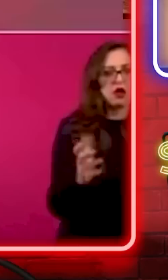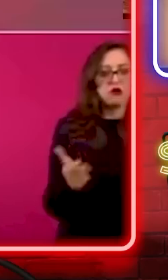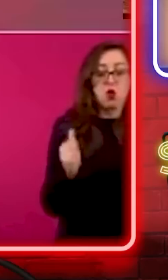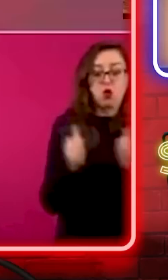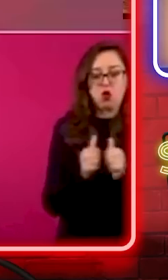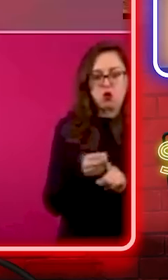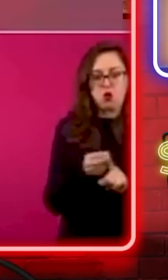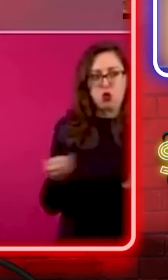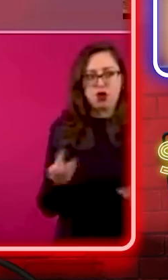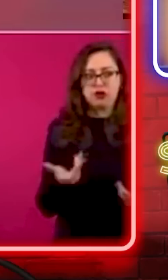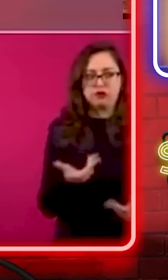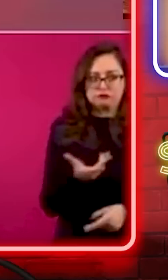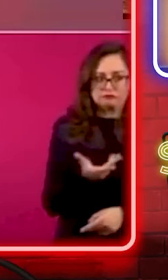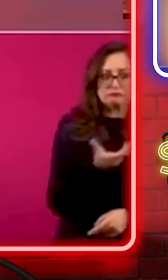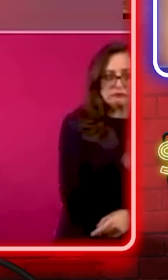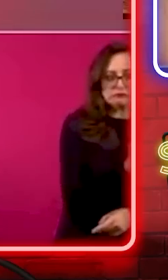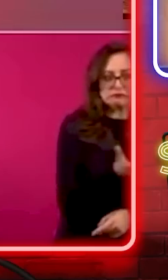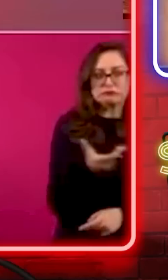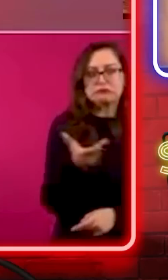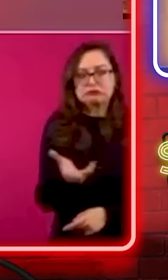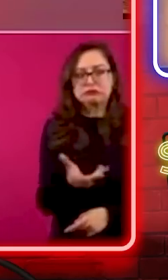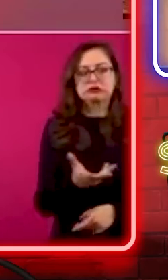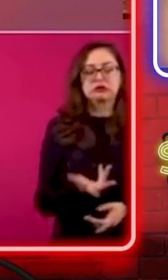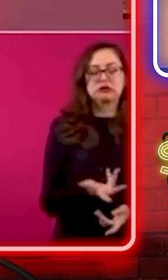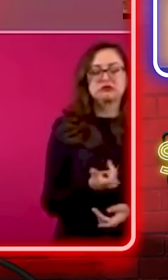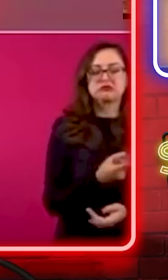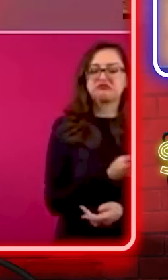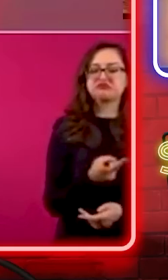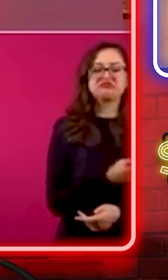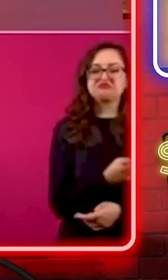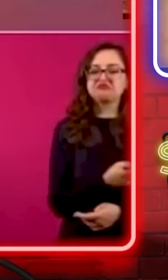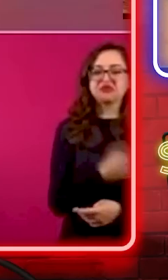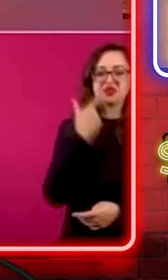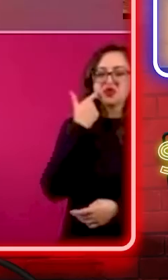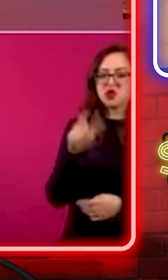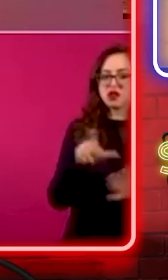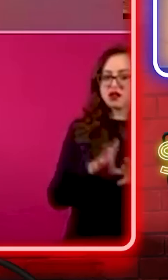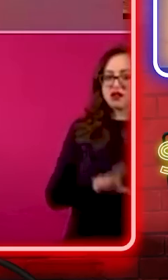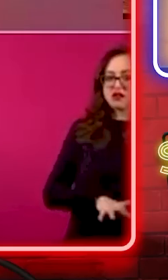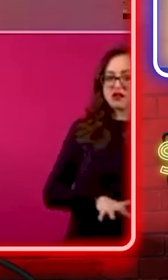ordenadas por los presidentes.